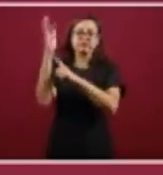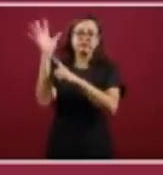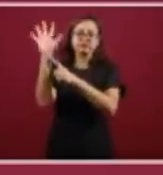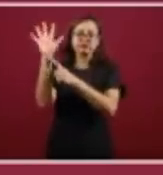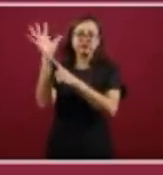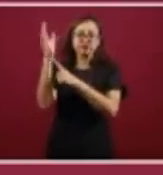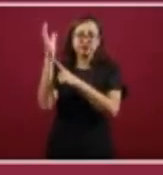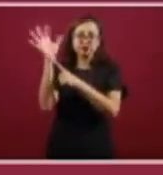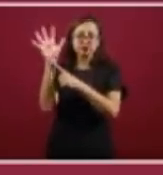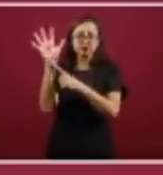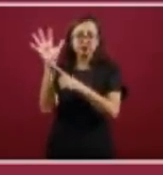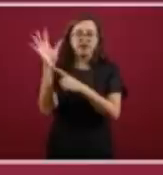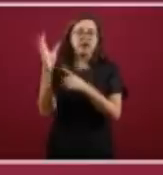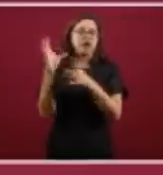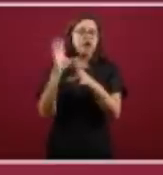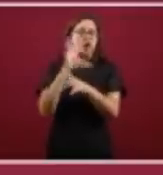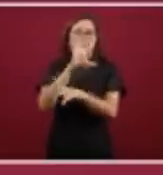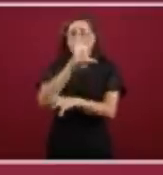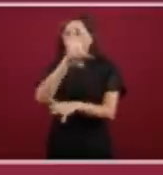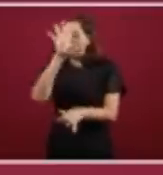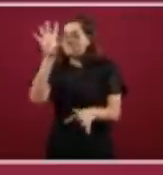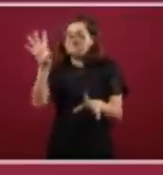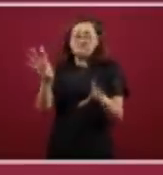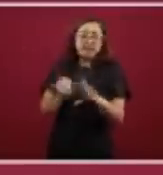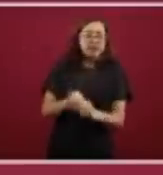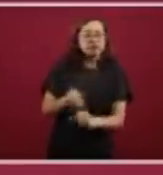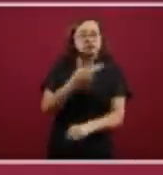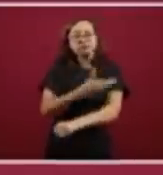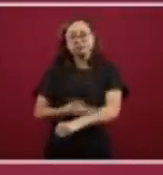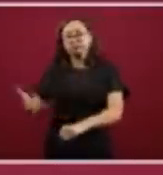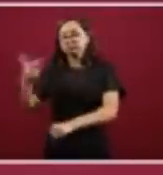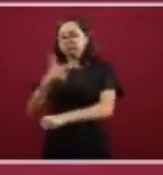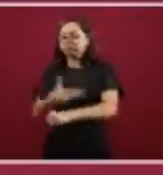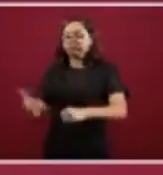antenas y todo lo que se requiera para